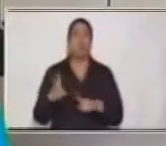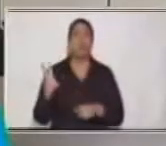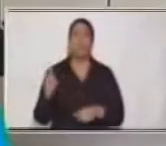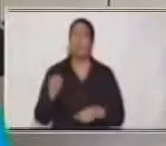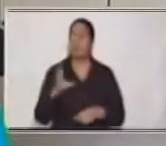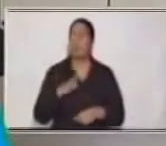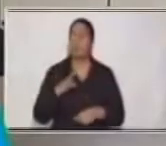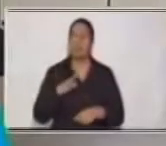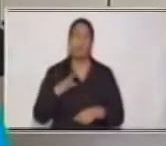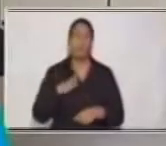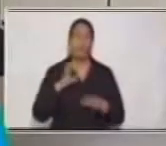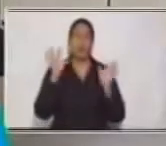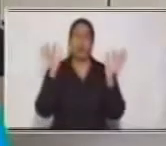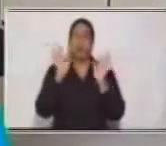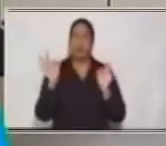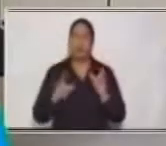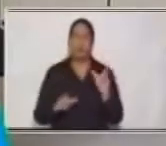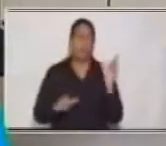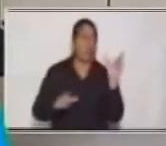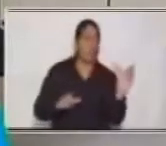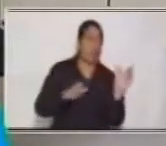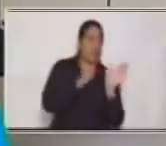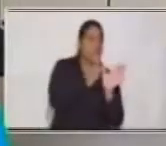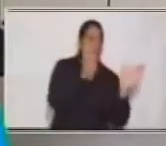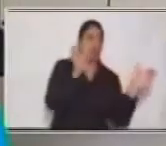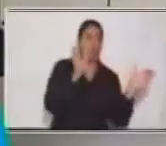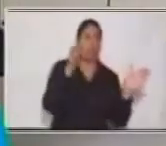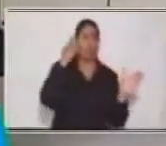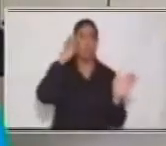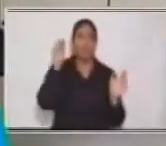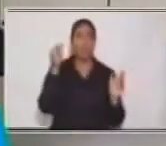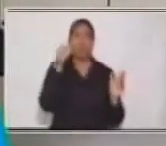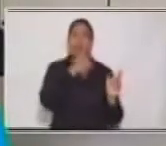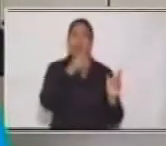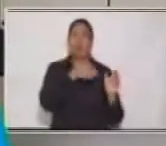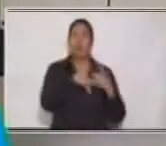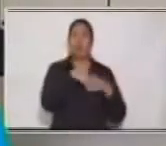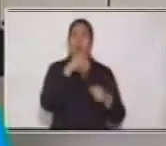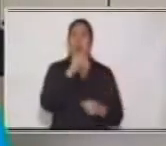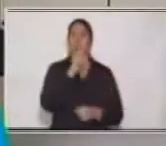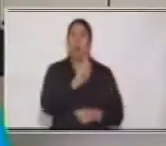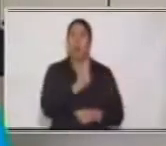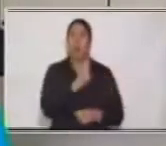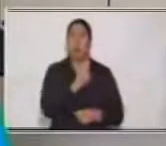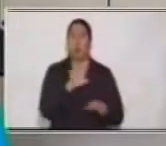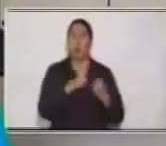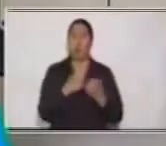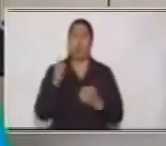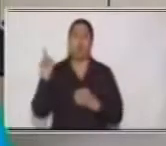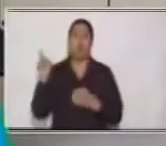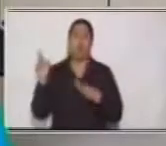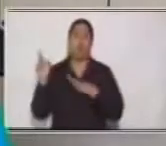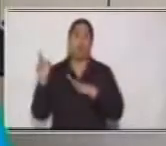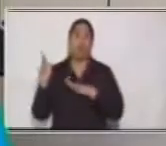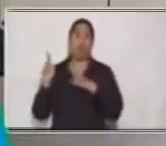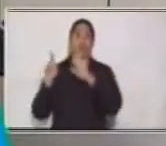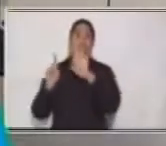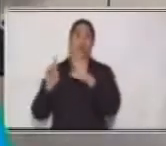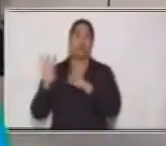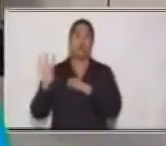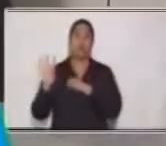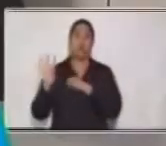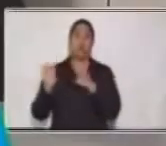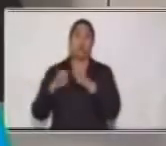ecuación general está igualada a 1 y esta está igualada a 64. Entonces lo primero que vamos a hacer es dividir toda la ecuación dentro